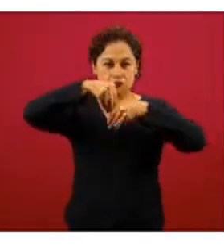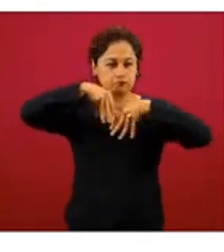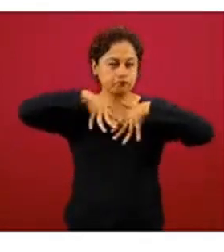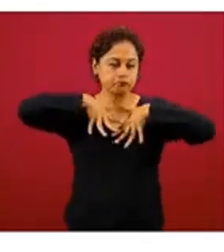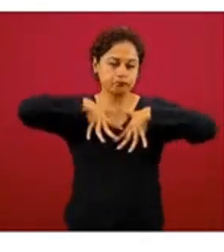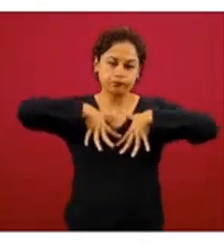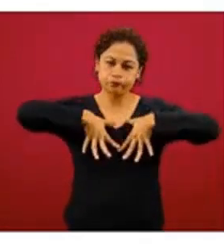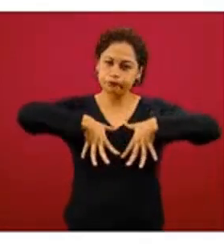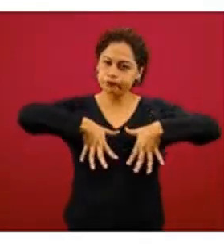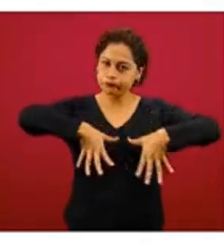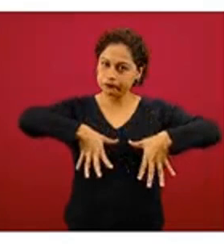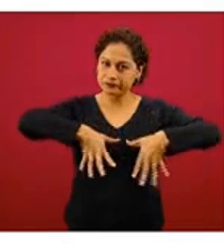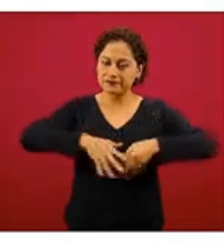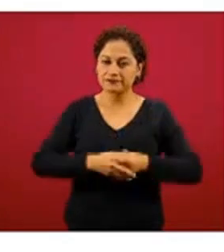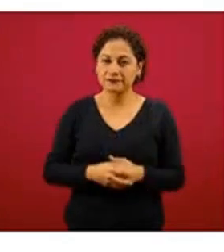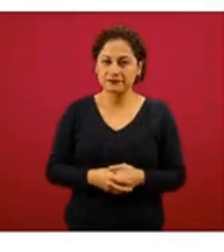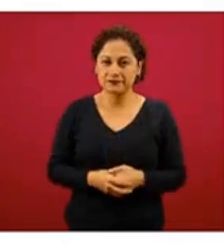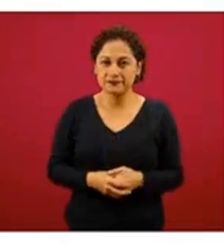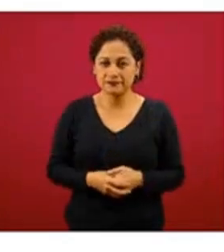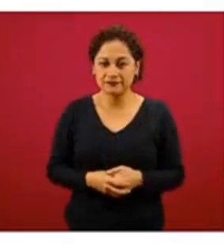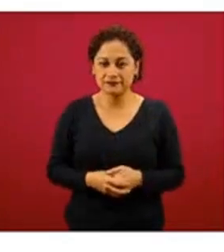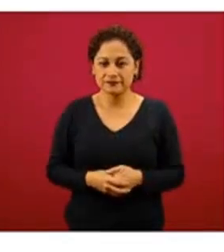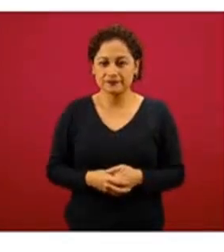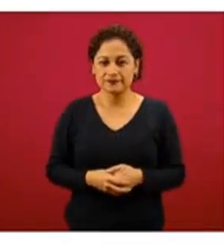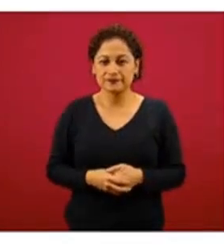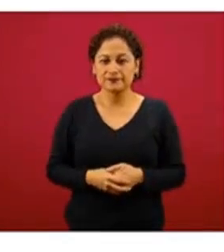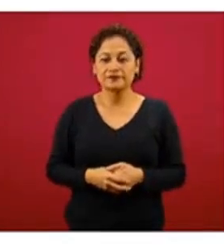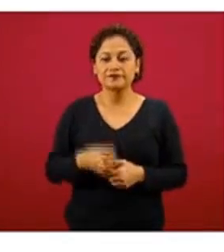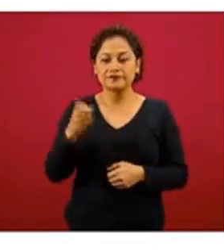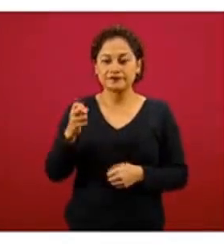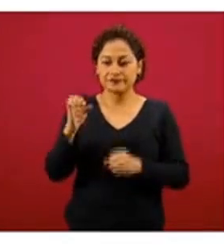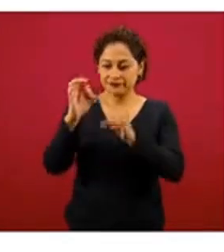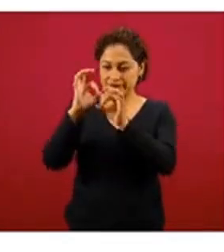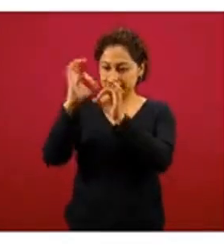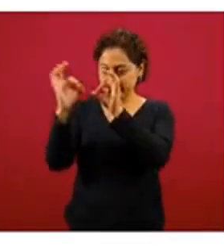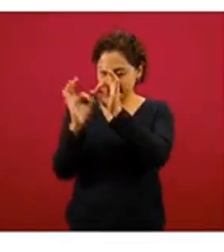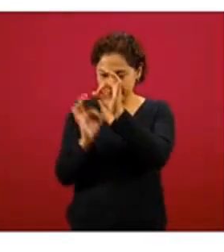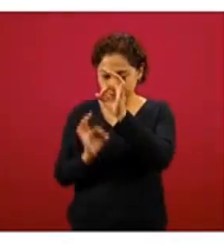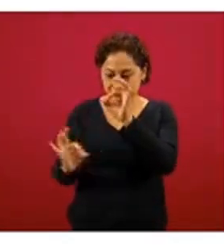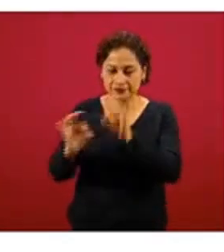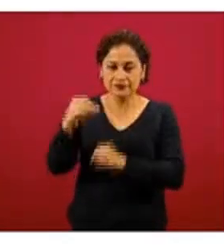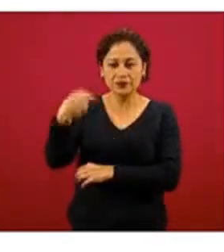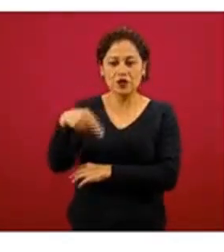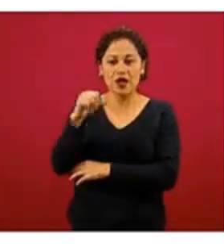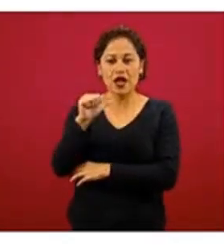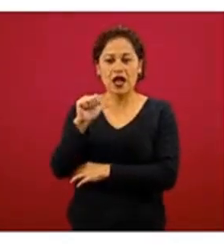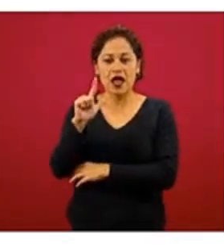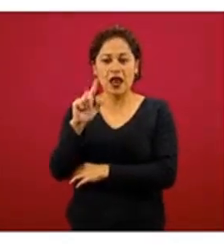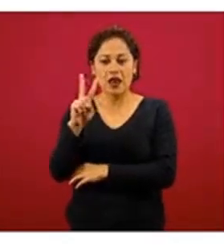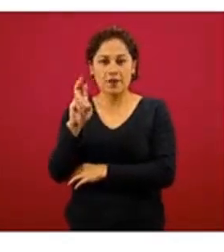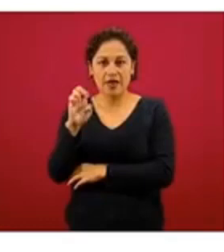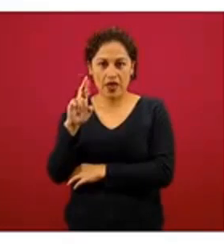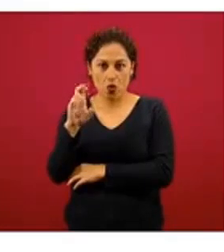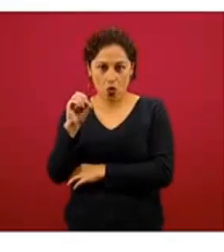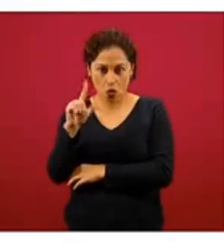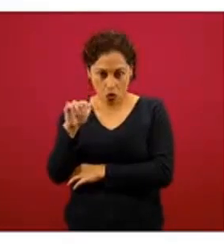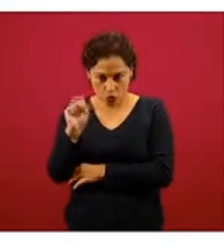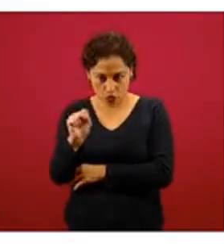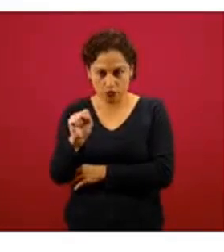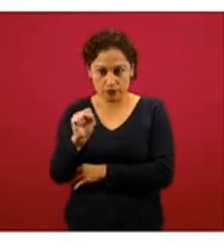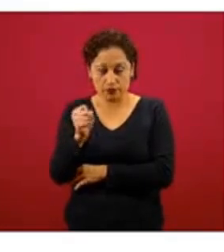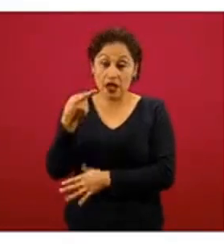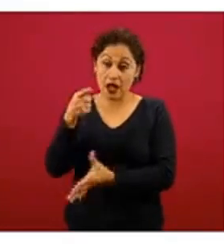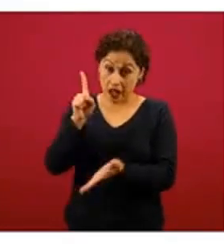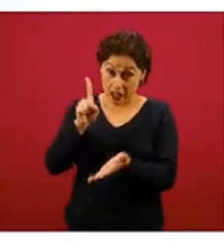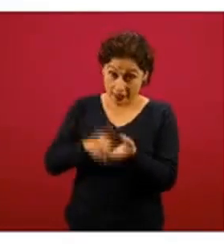a la unidad funcional que está abajo, que son los alvéolos. Y esto desde luego está compuesto, aparte de otras células y